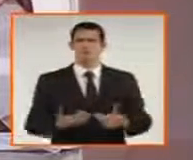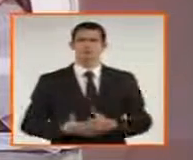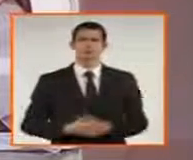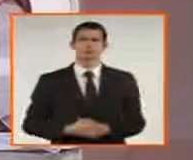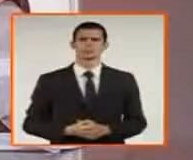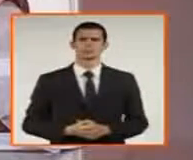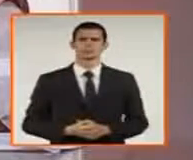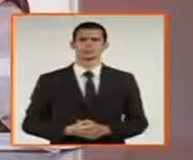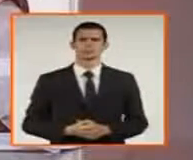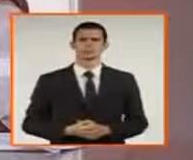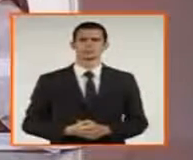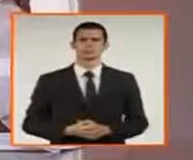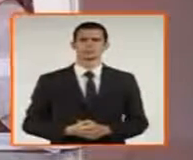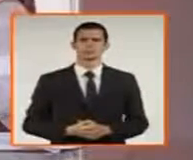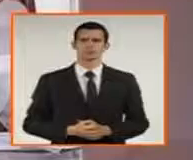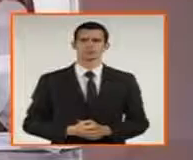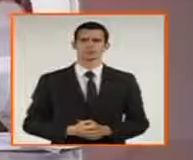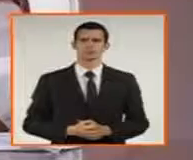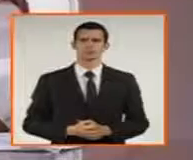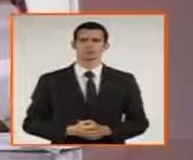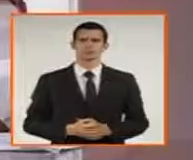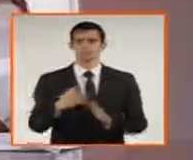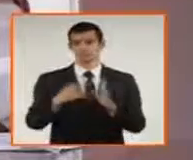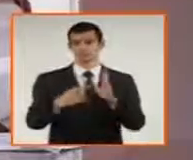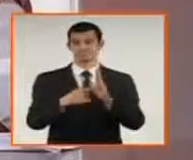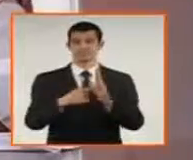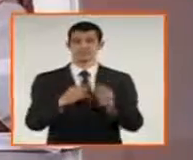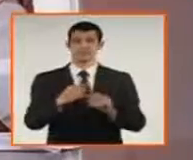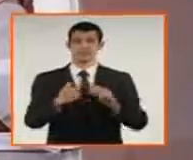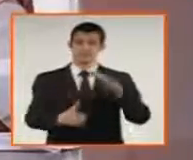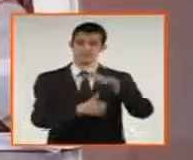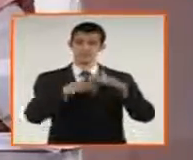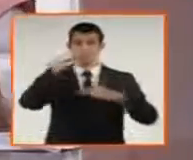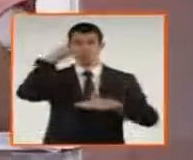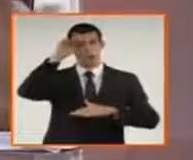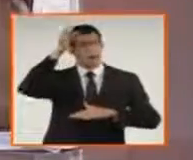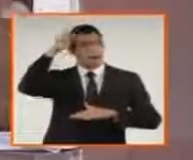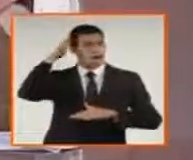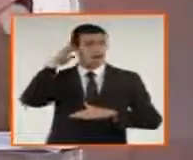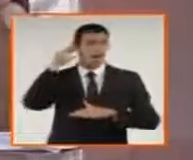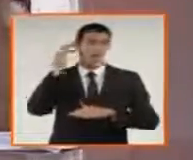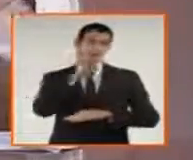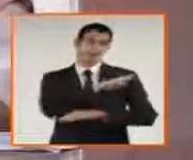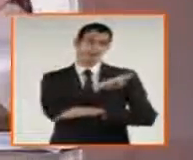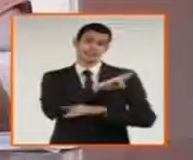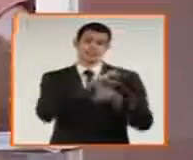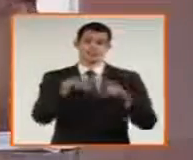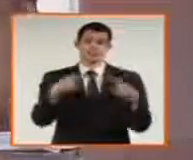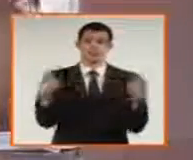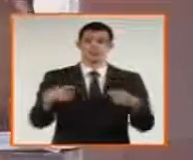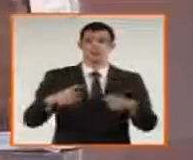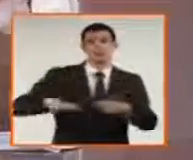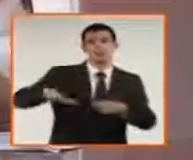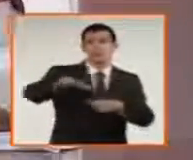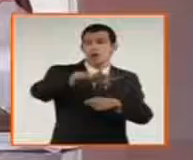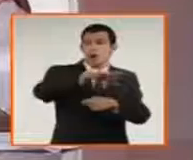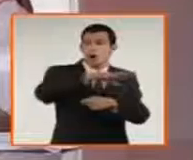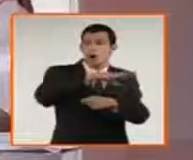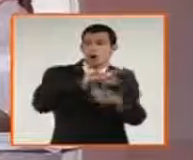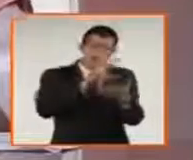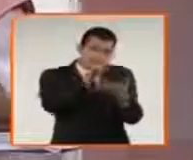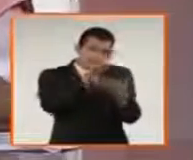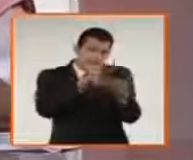leamos detenidamente cada letra del código y no nos hagamos ecos